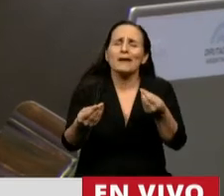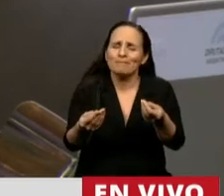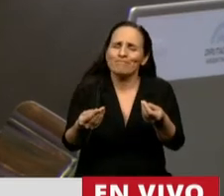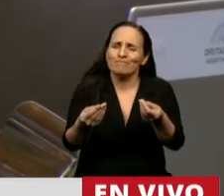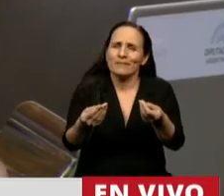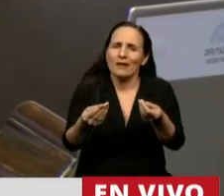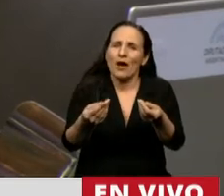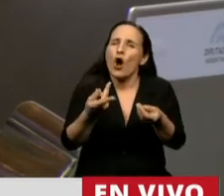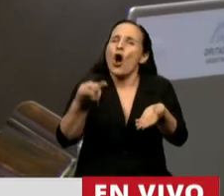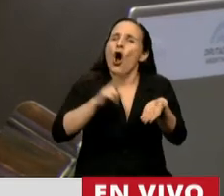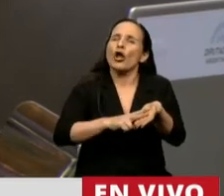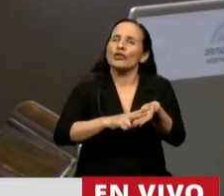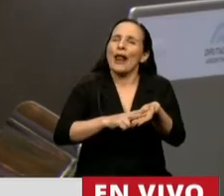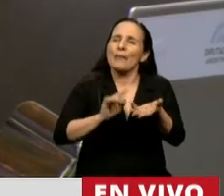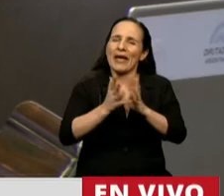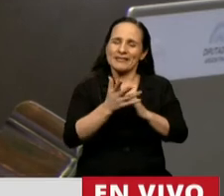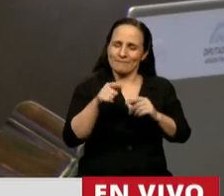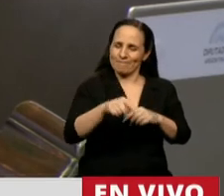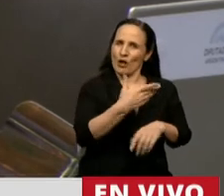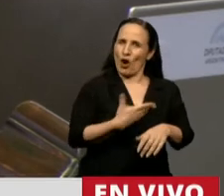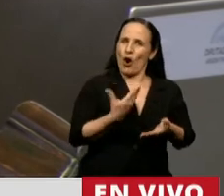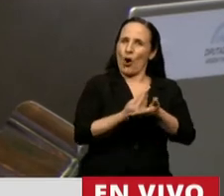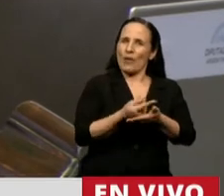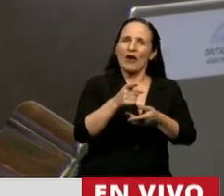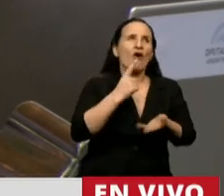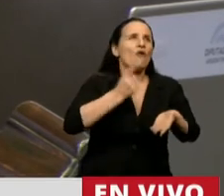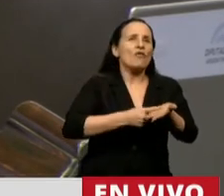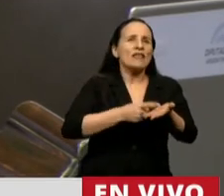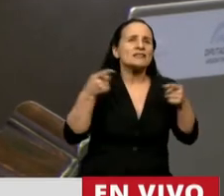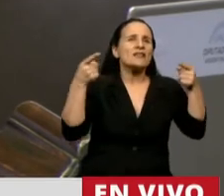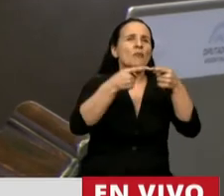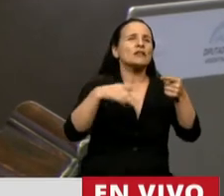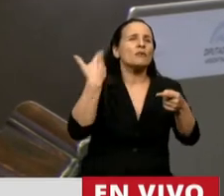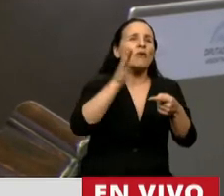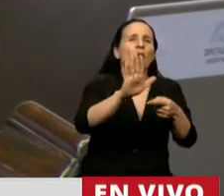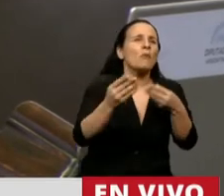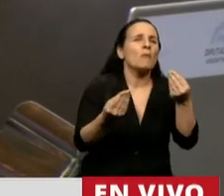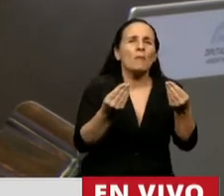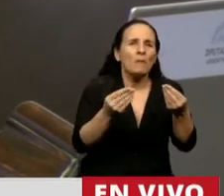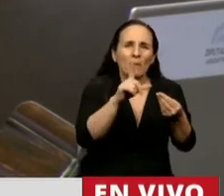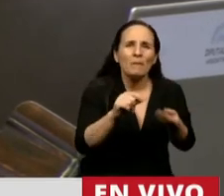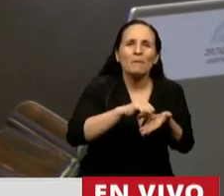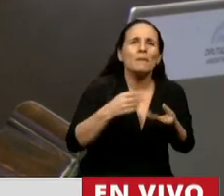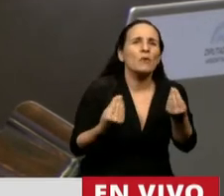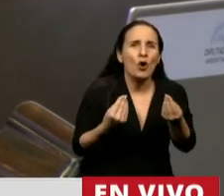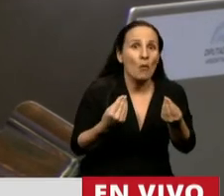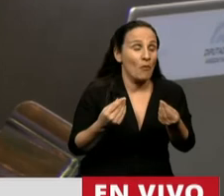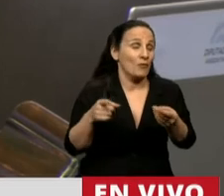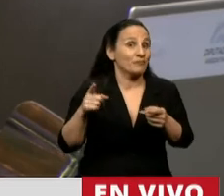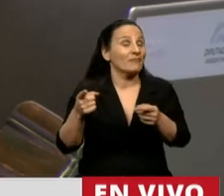vuelve a ratificar un rumbo del modelo de país. Hace poco tiempo, y lamentablemente no con el acompañamiento del bloque de Juntos por el